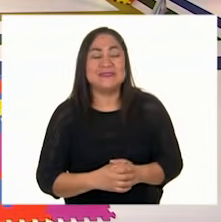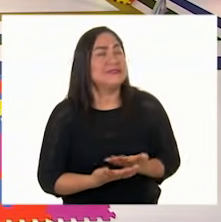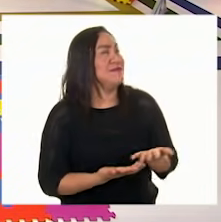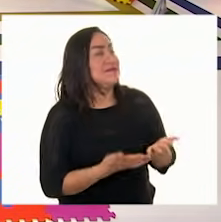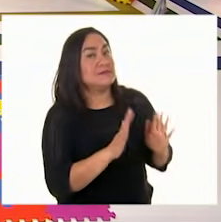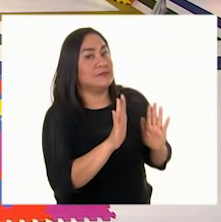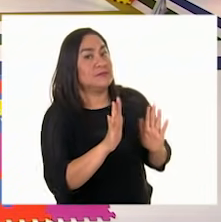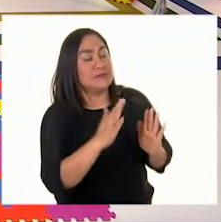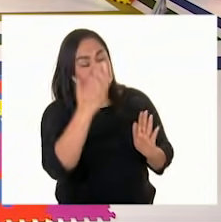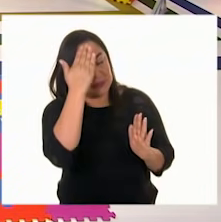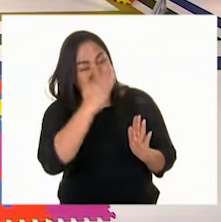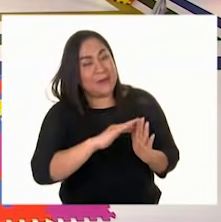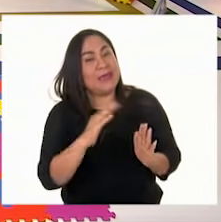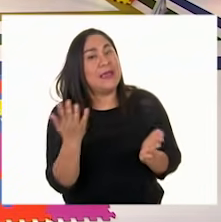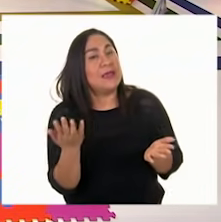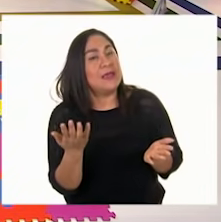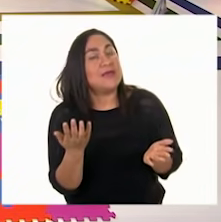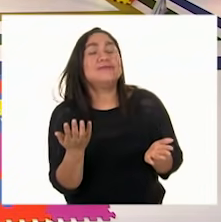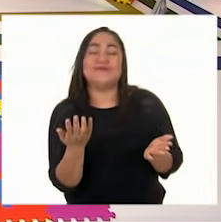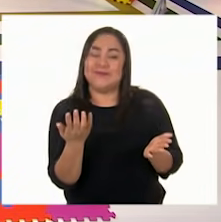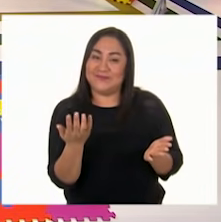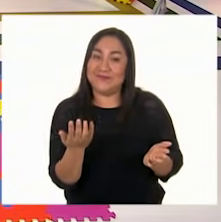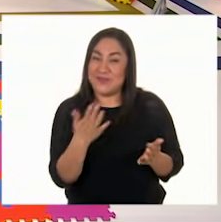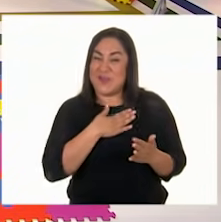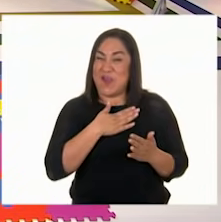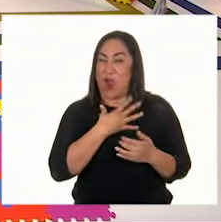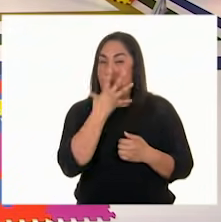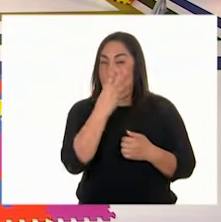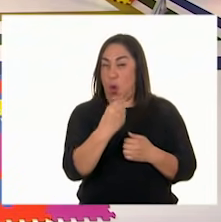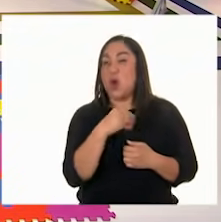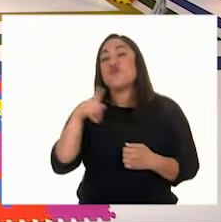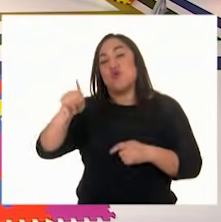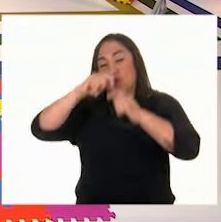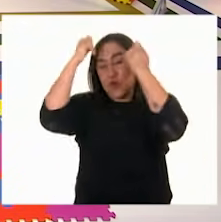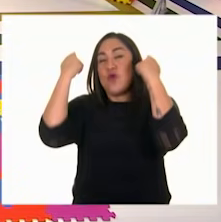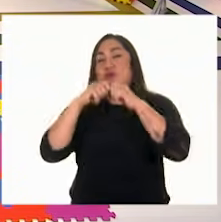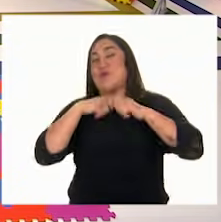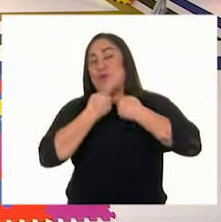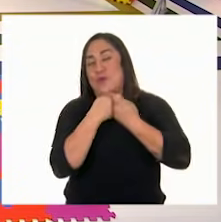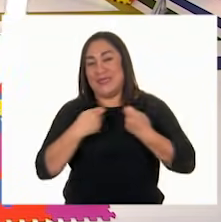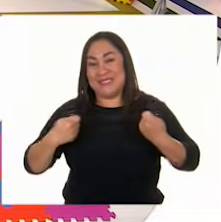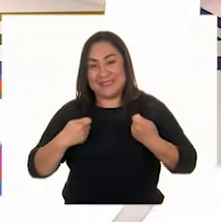maestra? ¡Yo soy el lobo! ¡Y ustedes caen, Perucita!